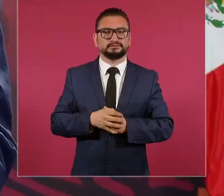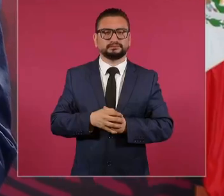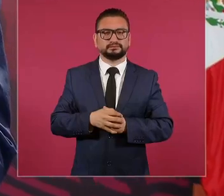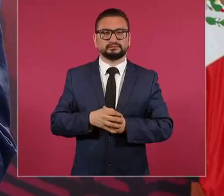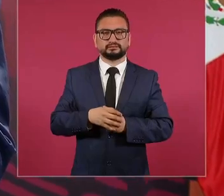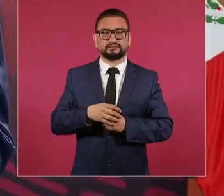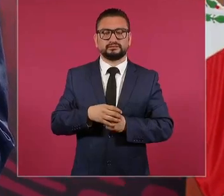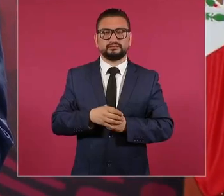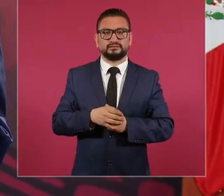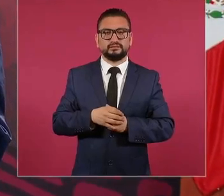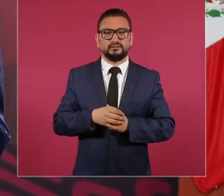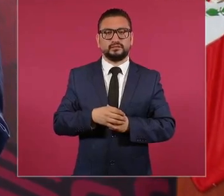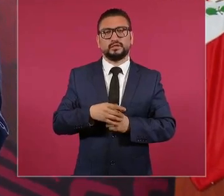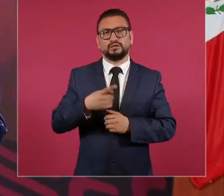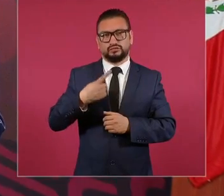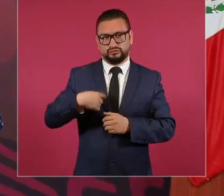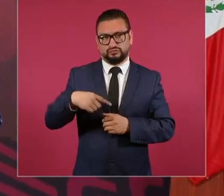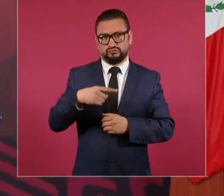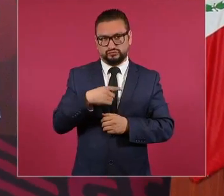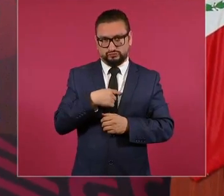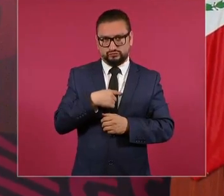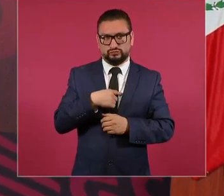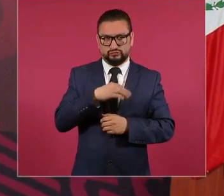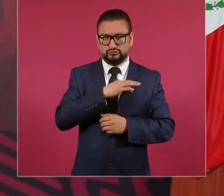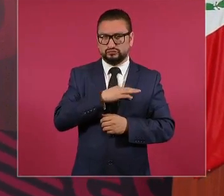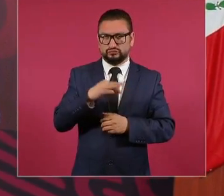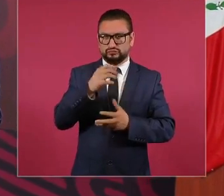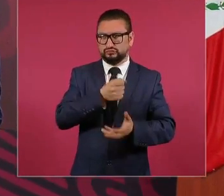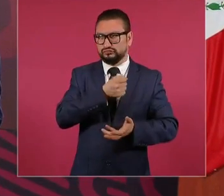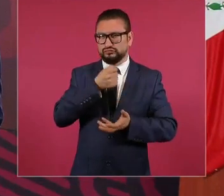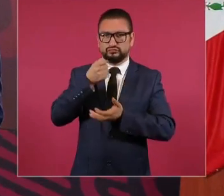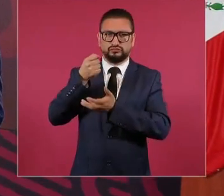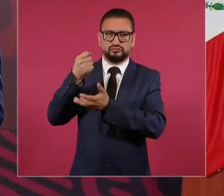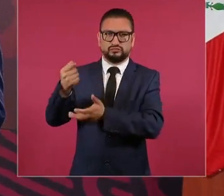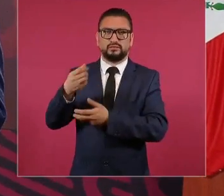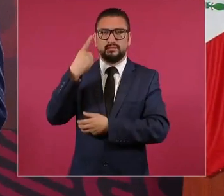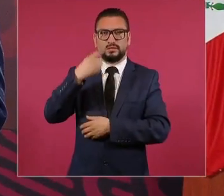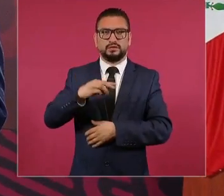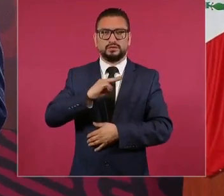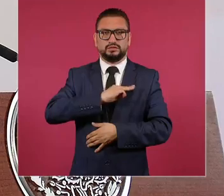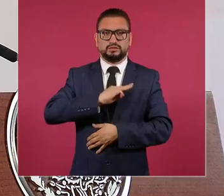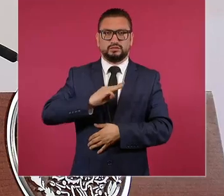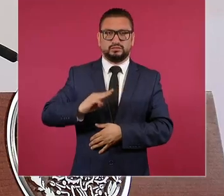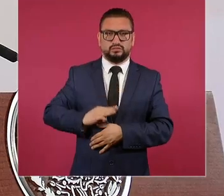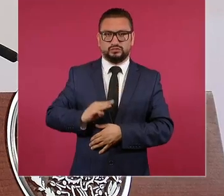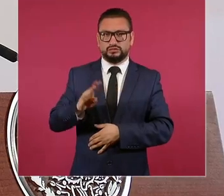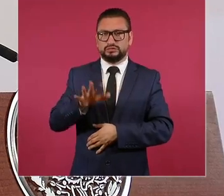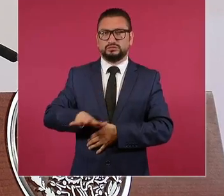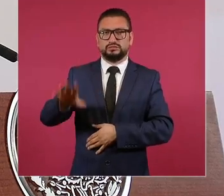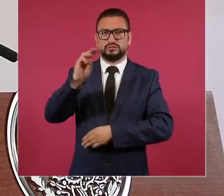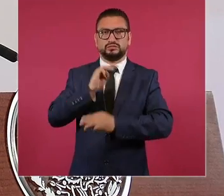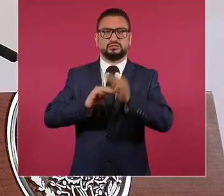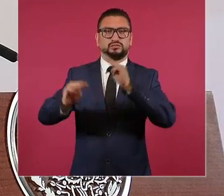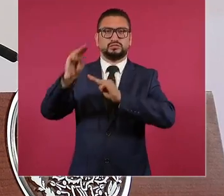entregamos, se transfirieron a municipios de la montaña de Guerrero,